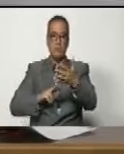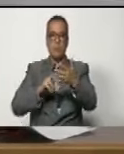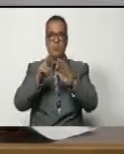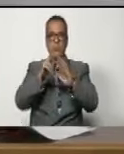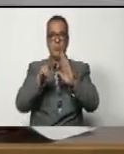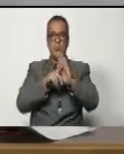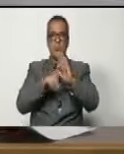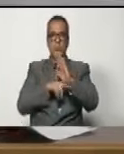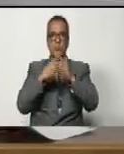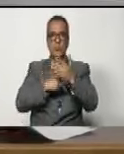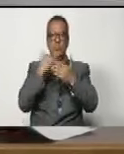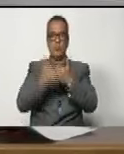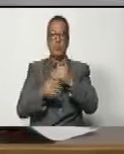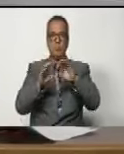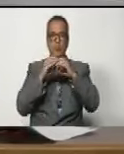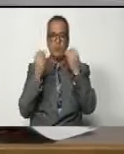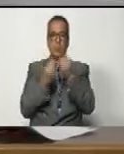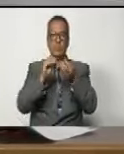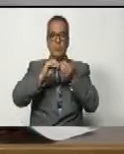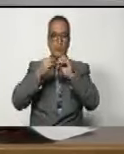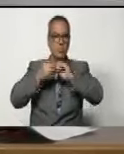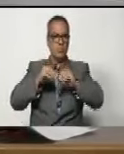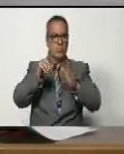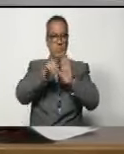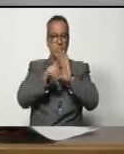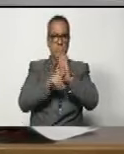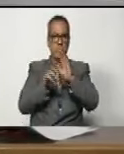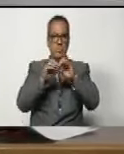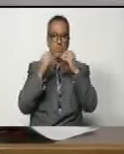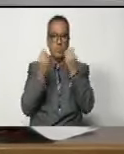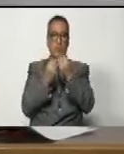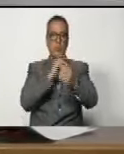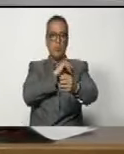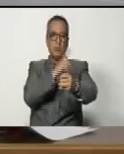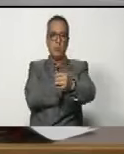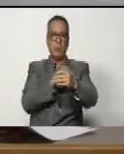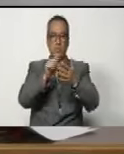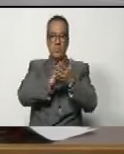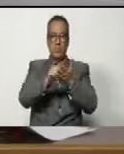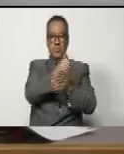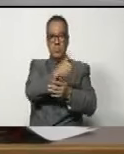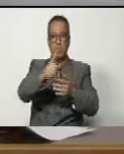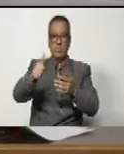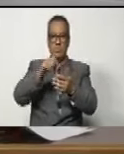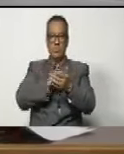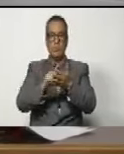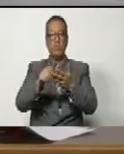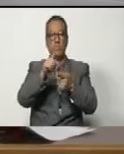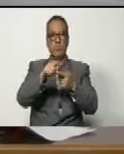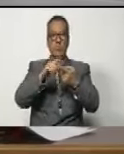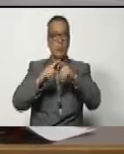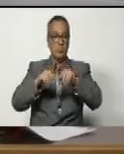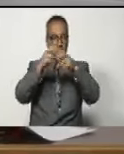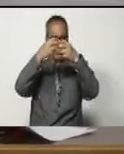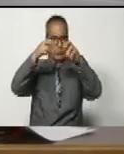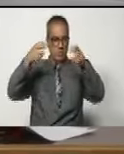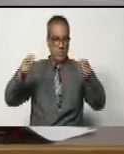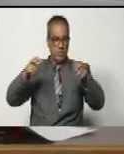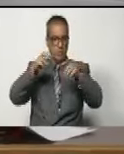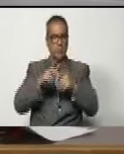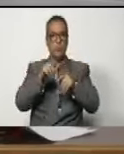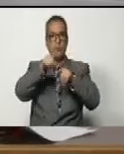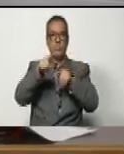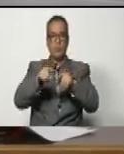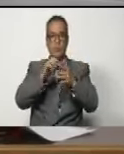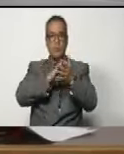segunda discusión del proyecto de ley orgánica de reforma de la Ley Orgánica del Poder Popular, artículo por artículo, así como las denominaciones de los